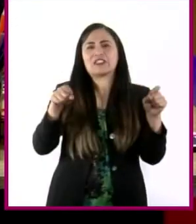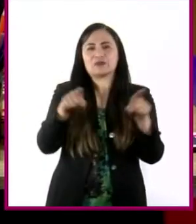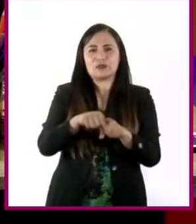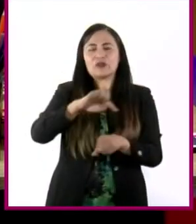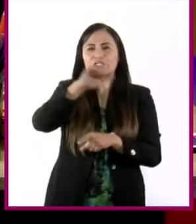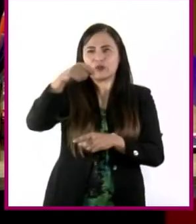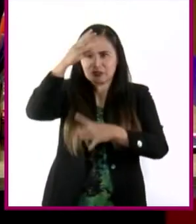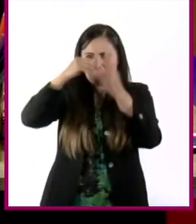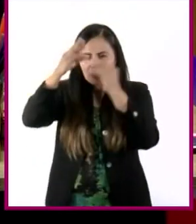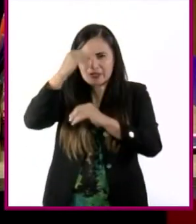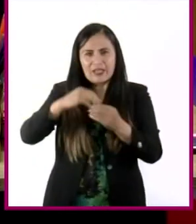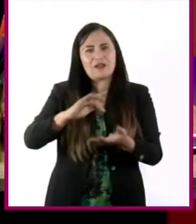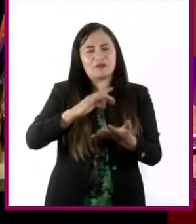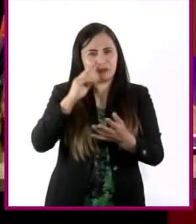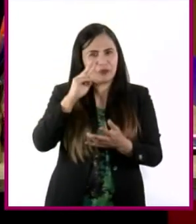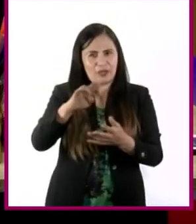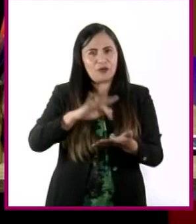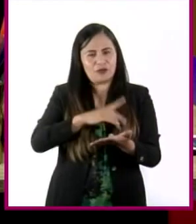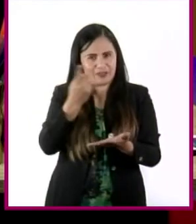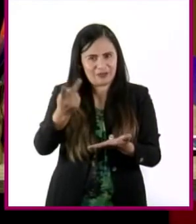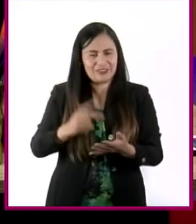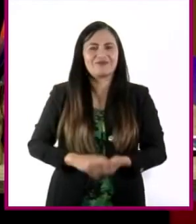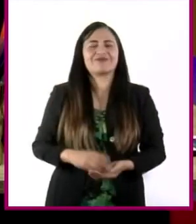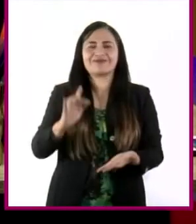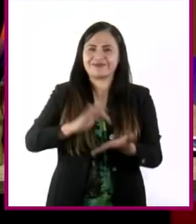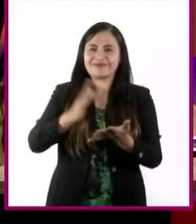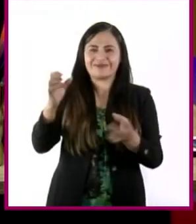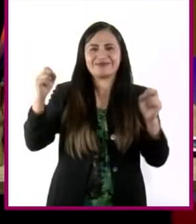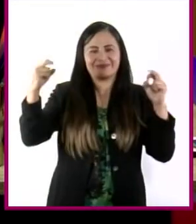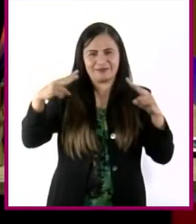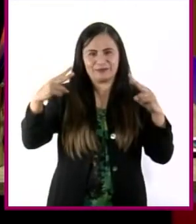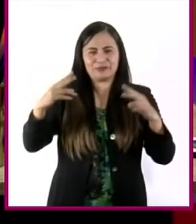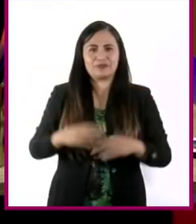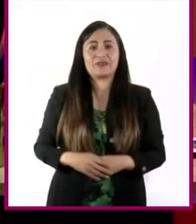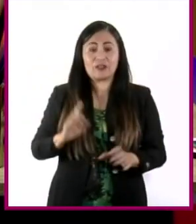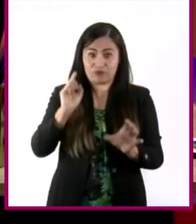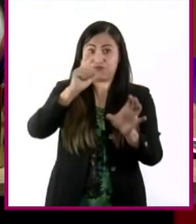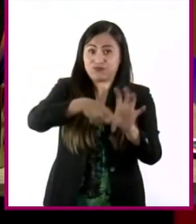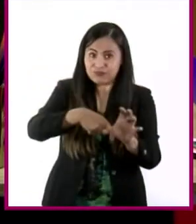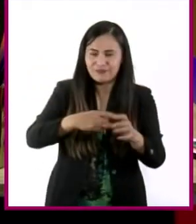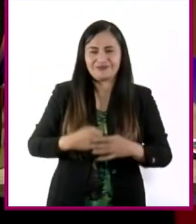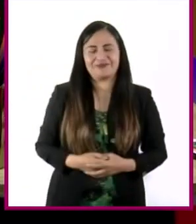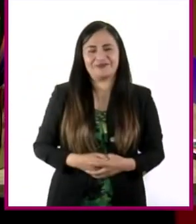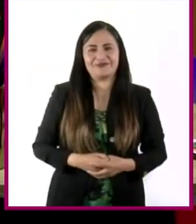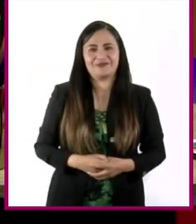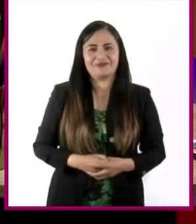en su aprendizaje. Gracias, bye. Nos vemos a la próxima, bye. Suscríbanse.